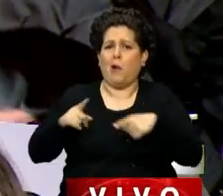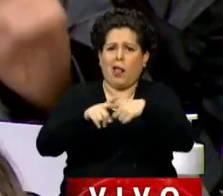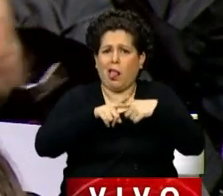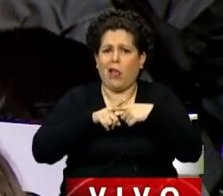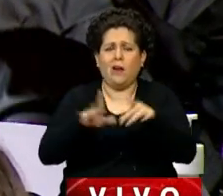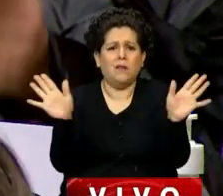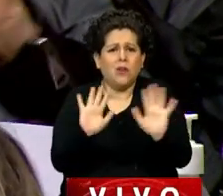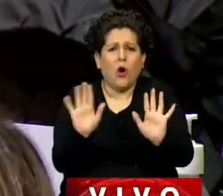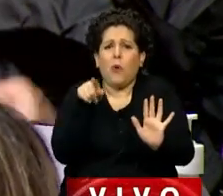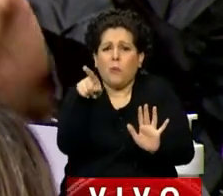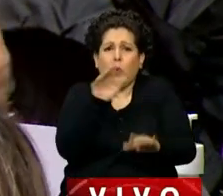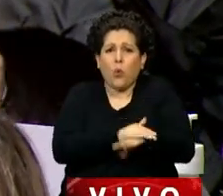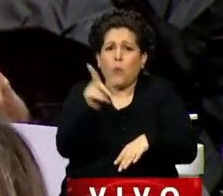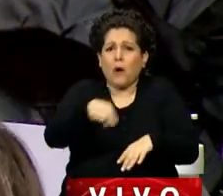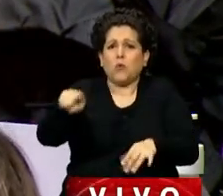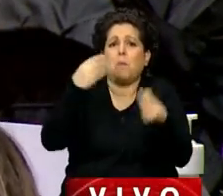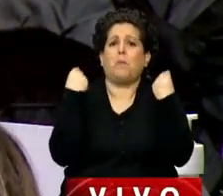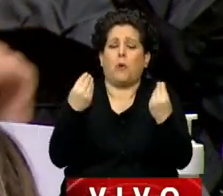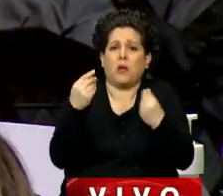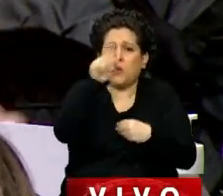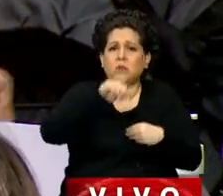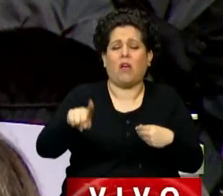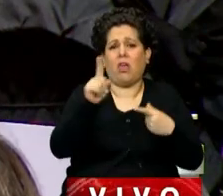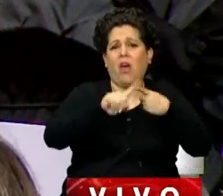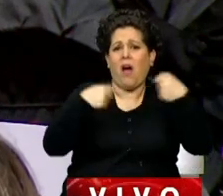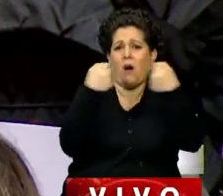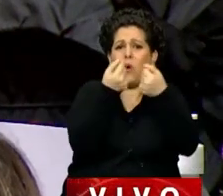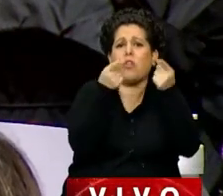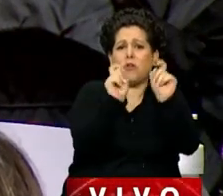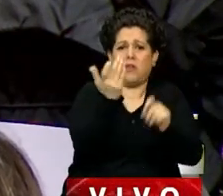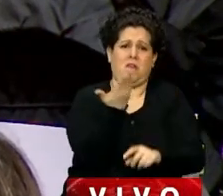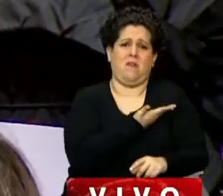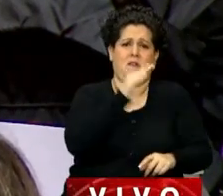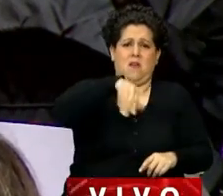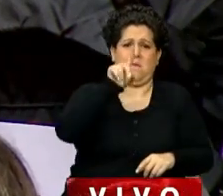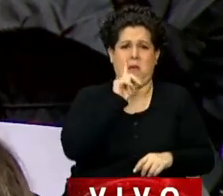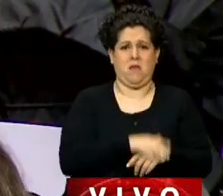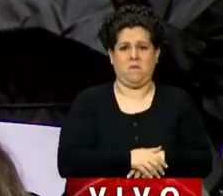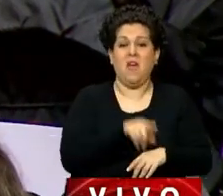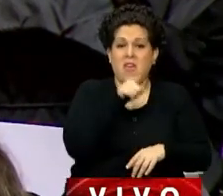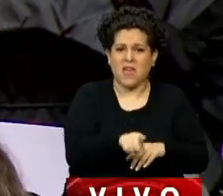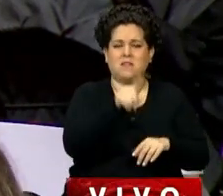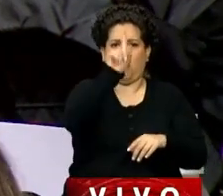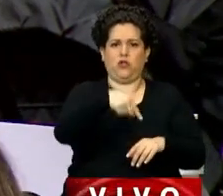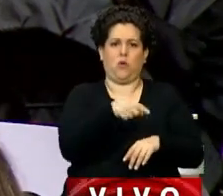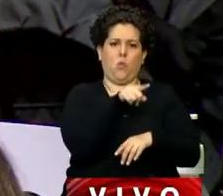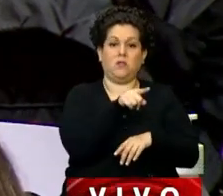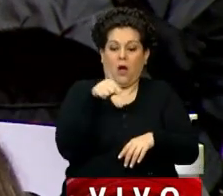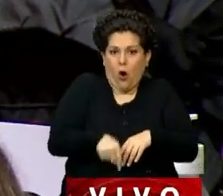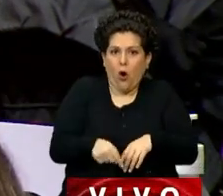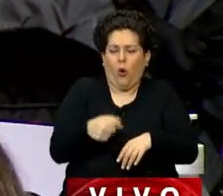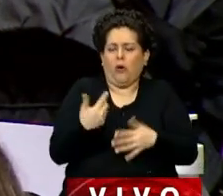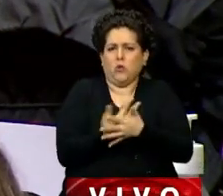la economía del país y el destino de la Argentina al acuerdo con el Fondo Monetario. Y esas consecuencias que hoy vivimos